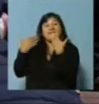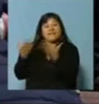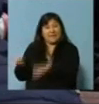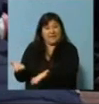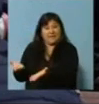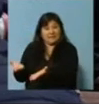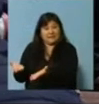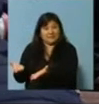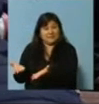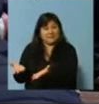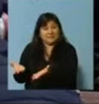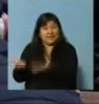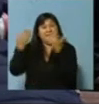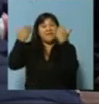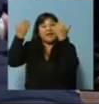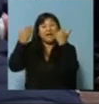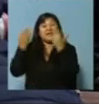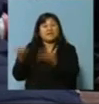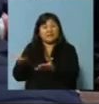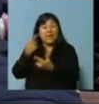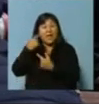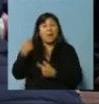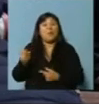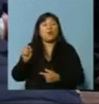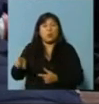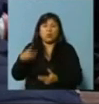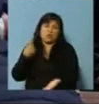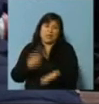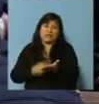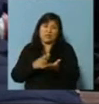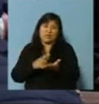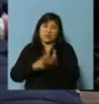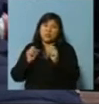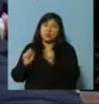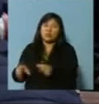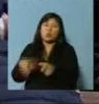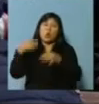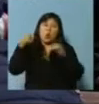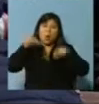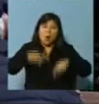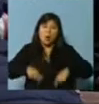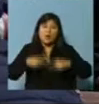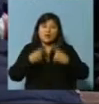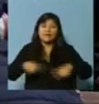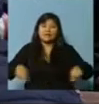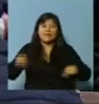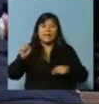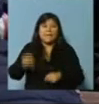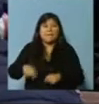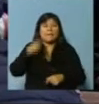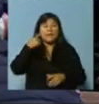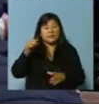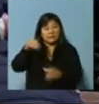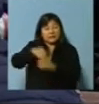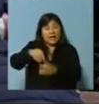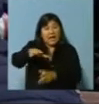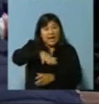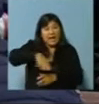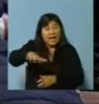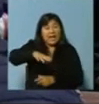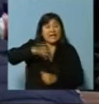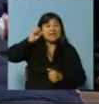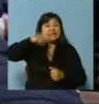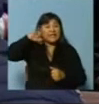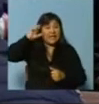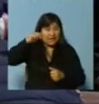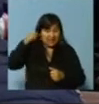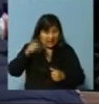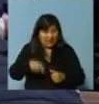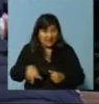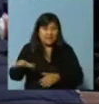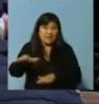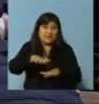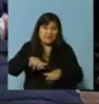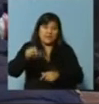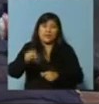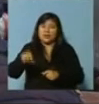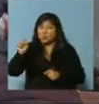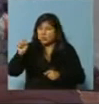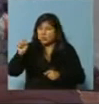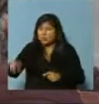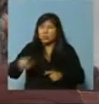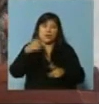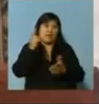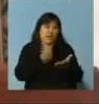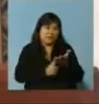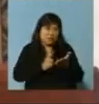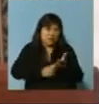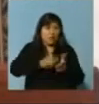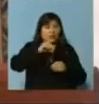eso. La decisión que hoy toma, no solamente con una de las localidades de la provincia, sino que con todas las